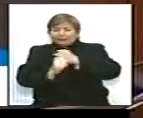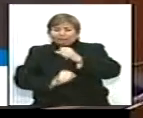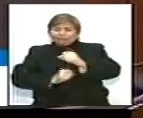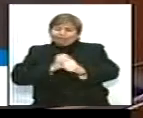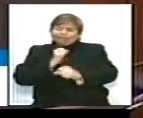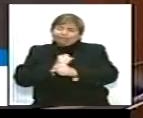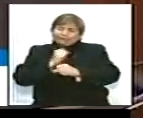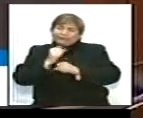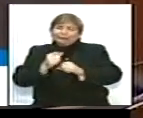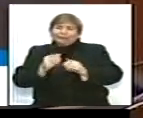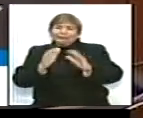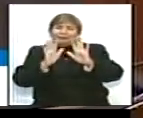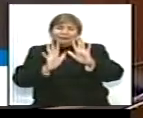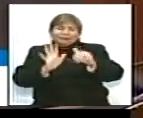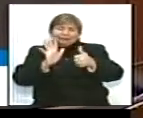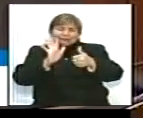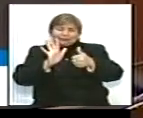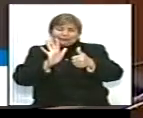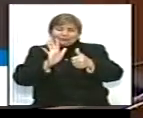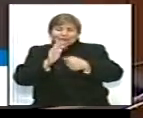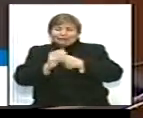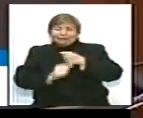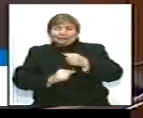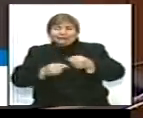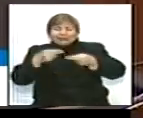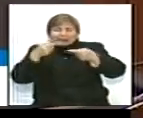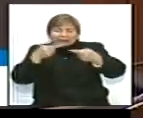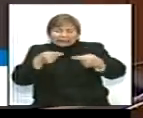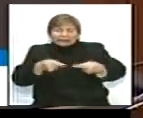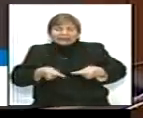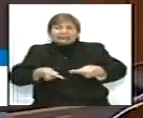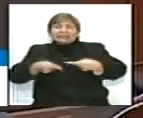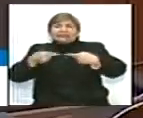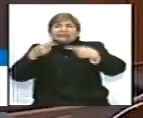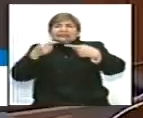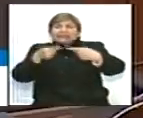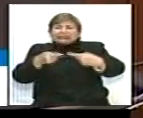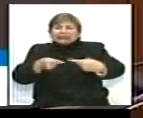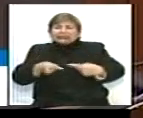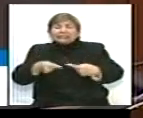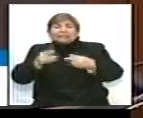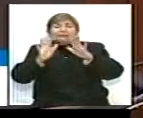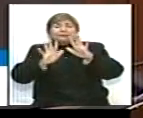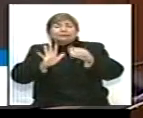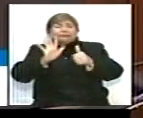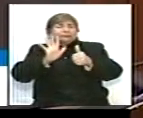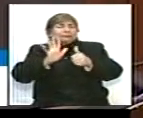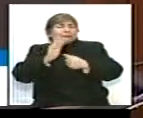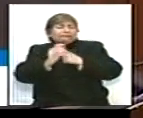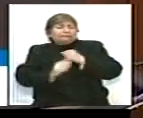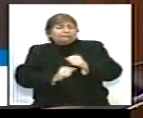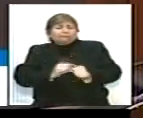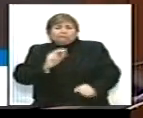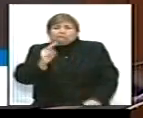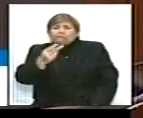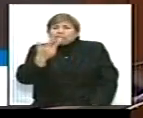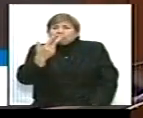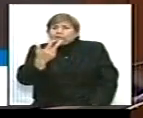años. 16 años que está en conflictos. 16 años. Desde el